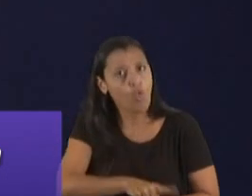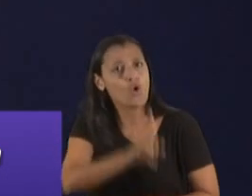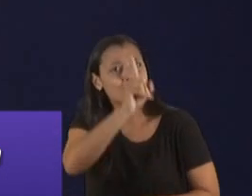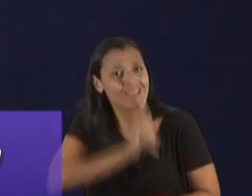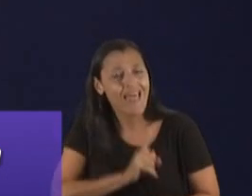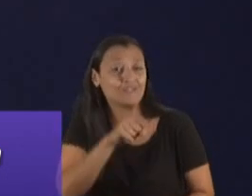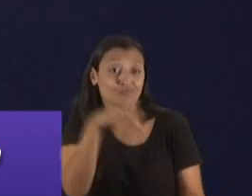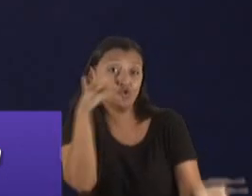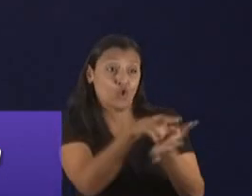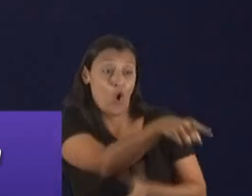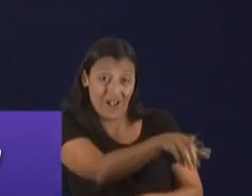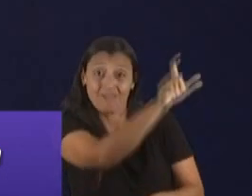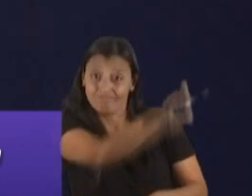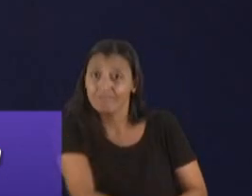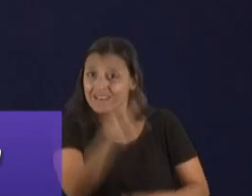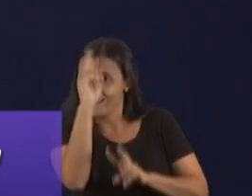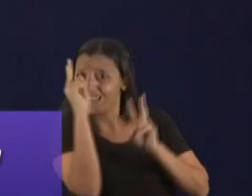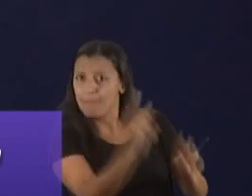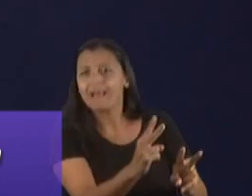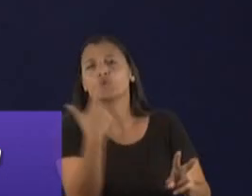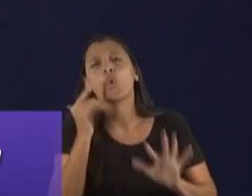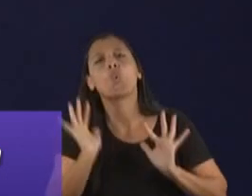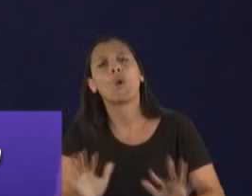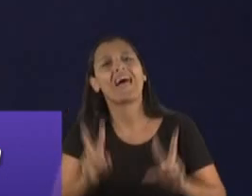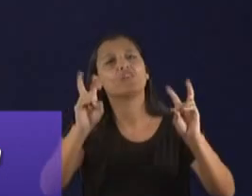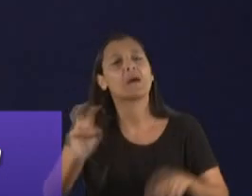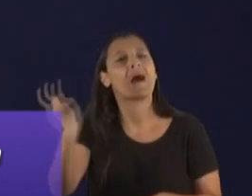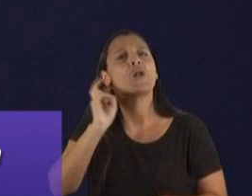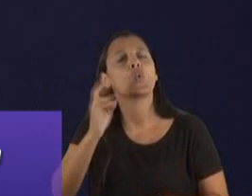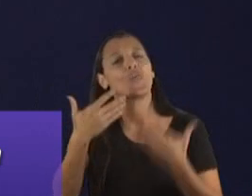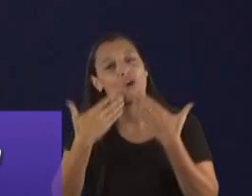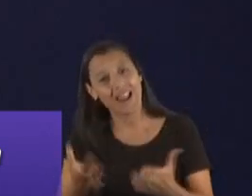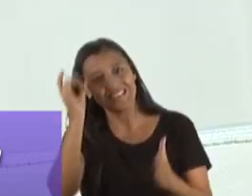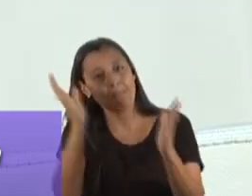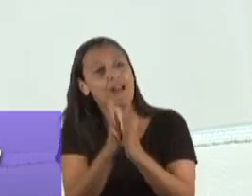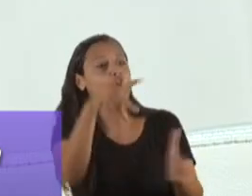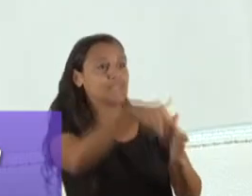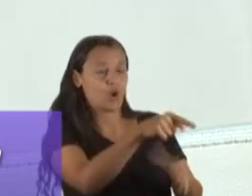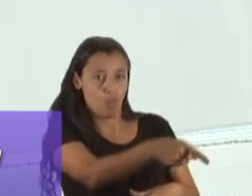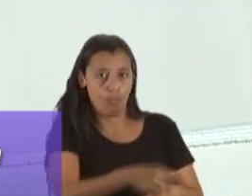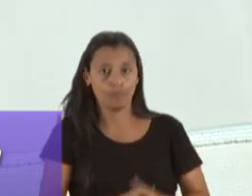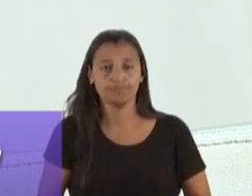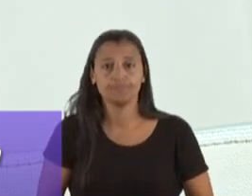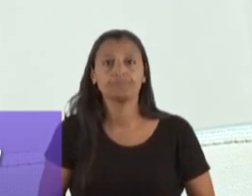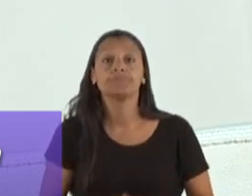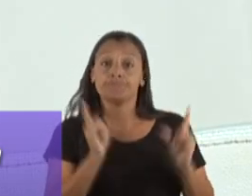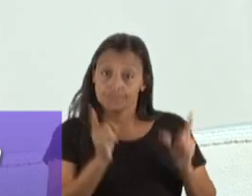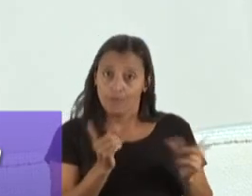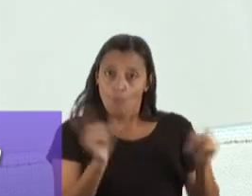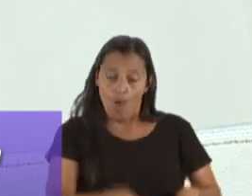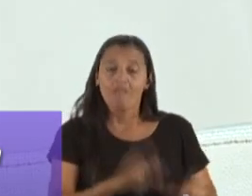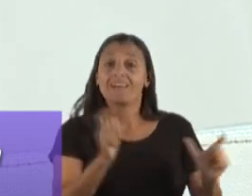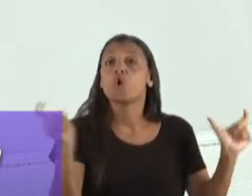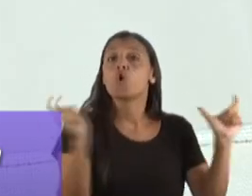caso a vos, si podemos tener algún cuidado mayor con este tipo de cuestiones. Gracias y disculpame la No, por interrupción. favor. Le decía que la